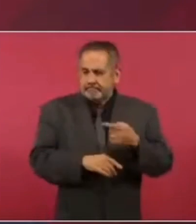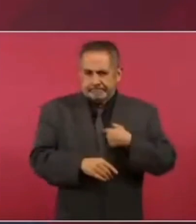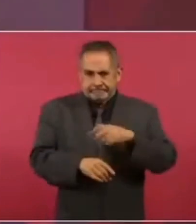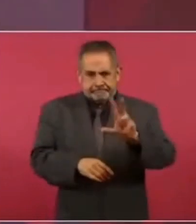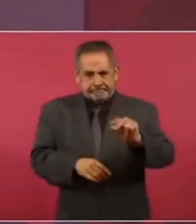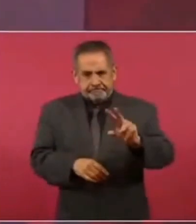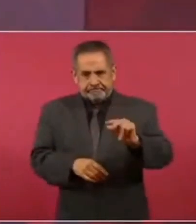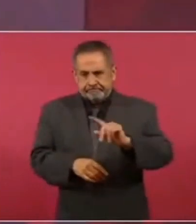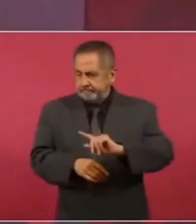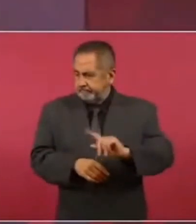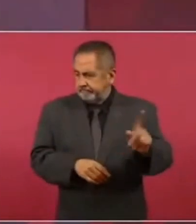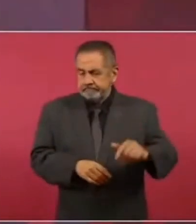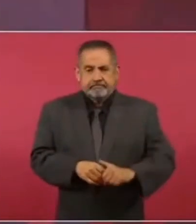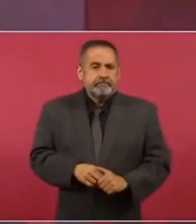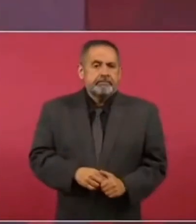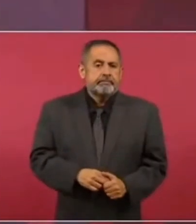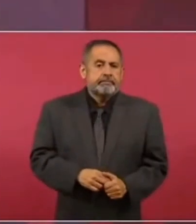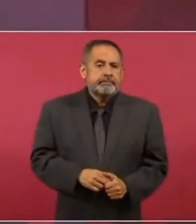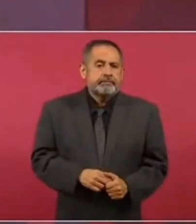No,